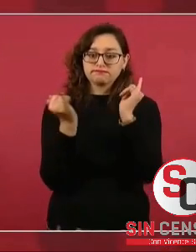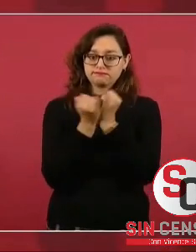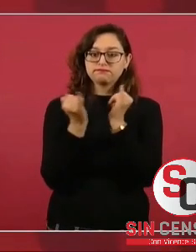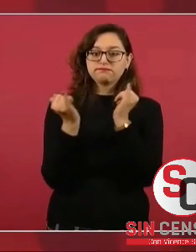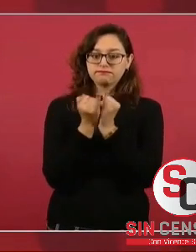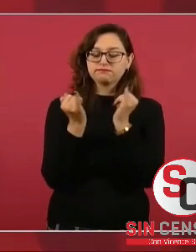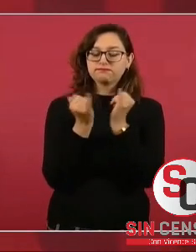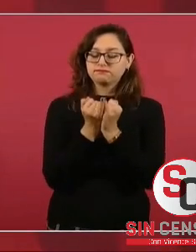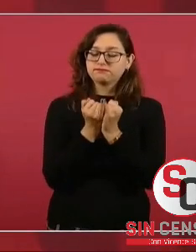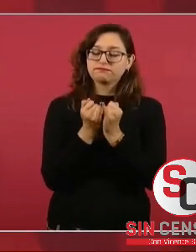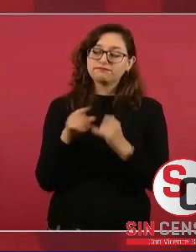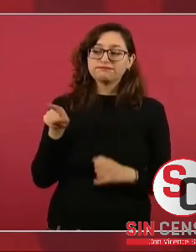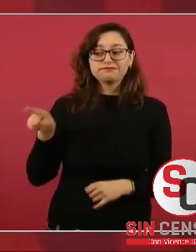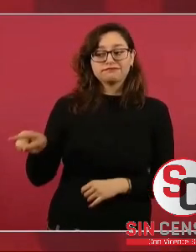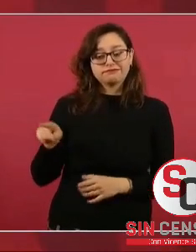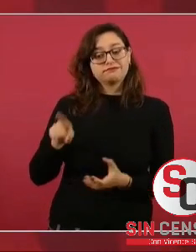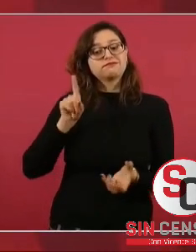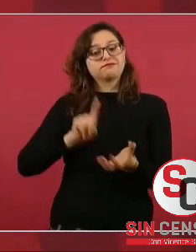se